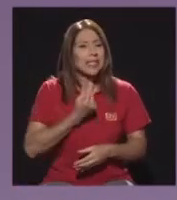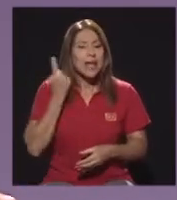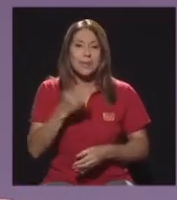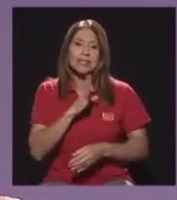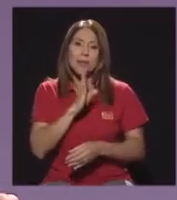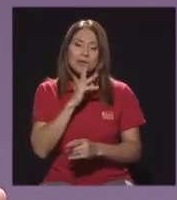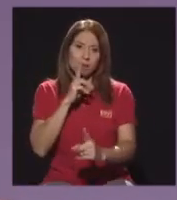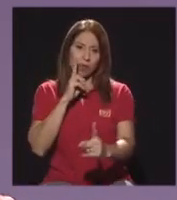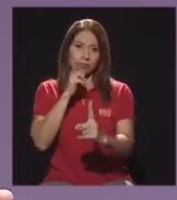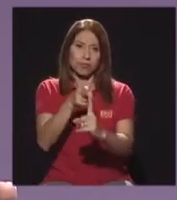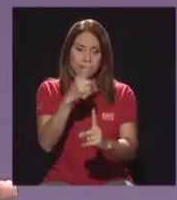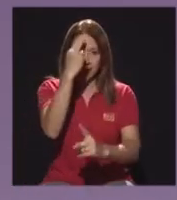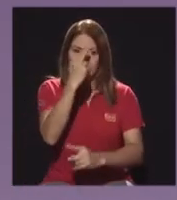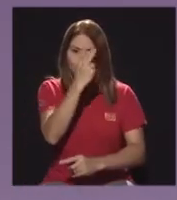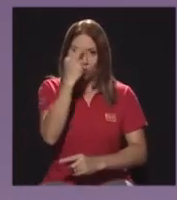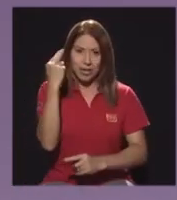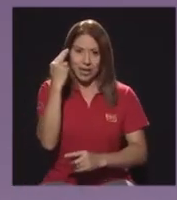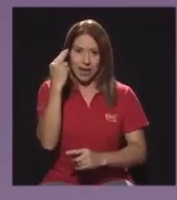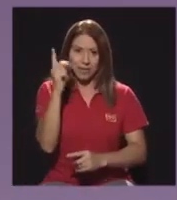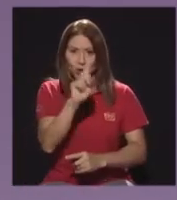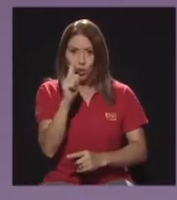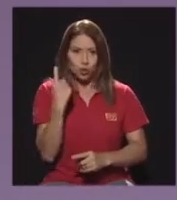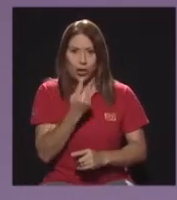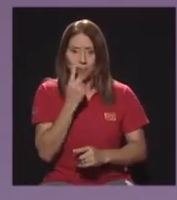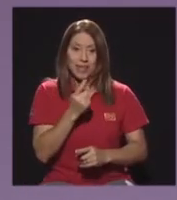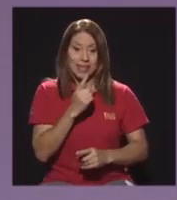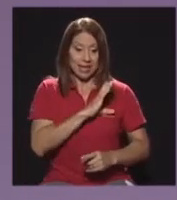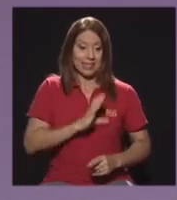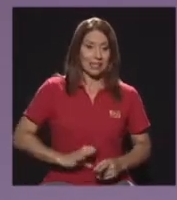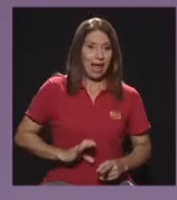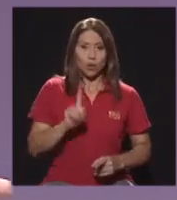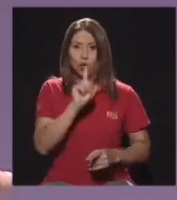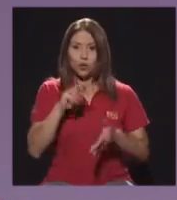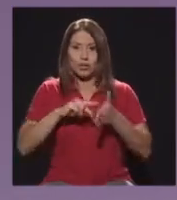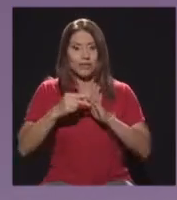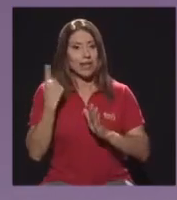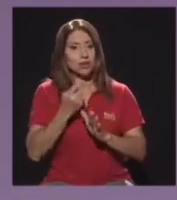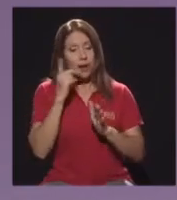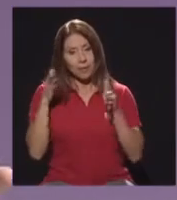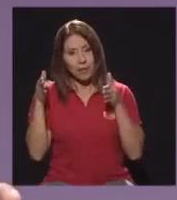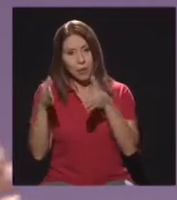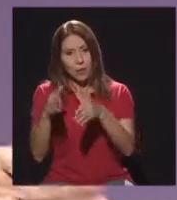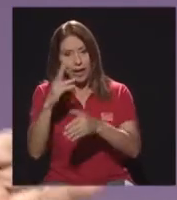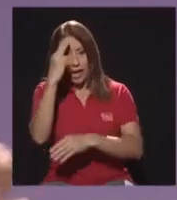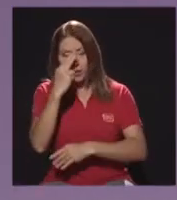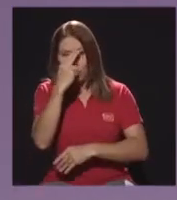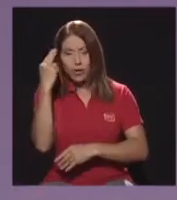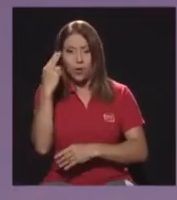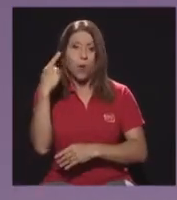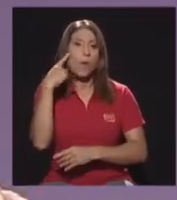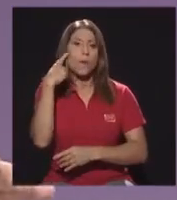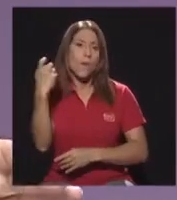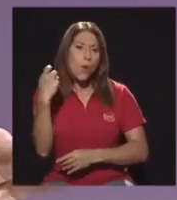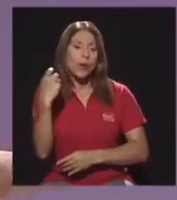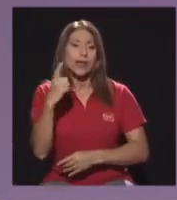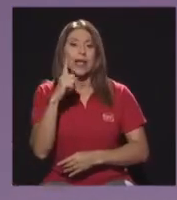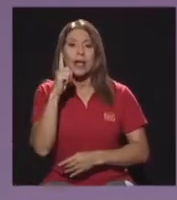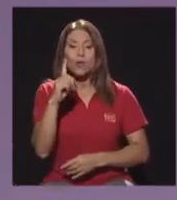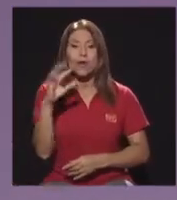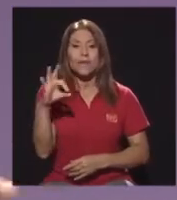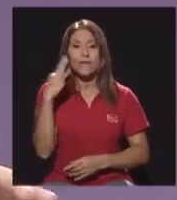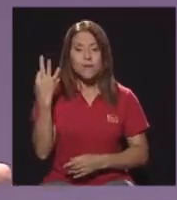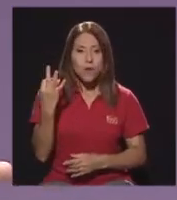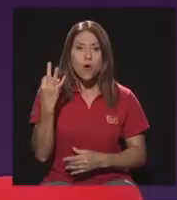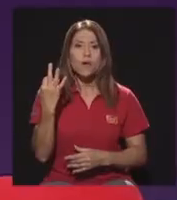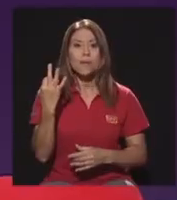la parte católica de este sector católico porque ha sido una forma de tratar de